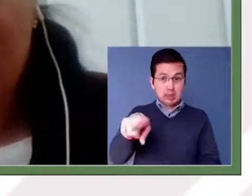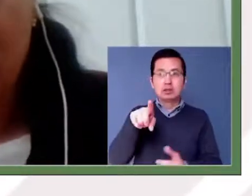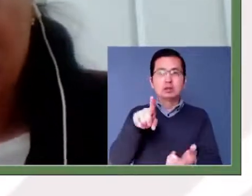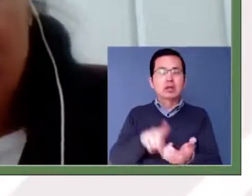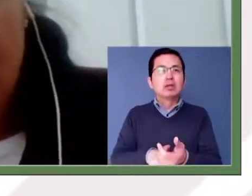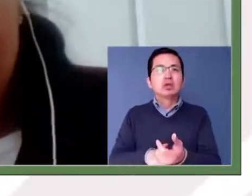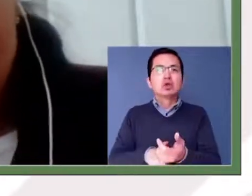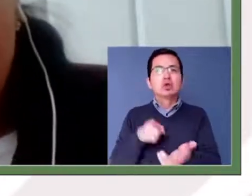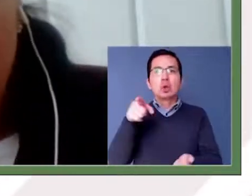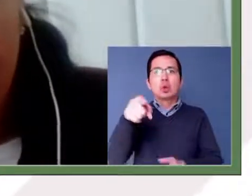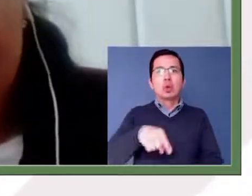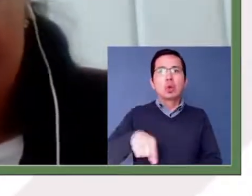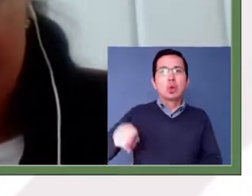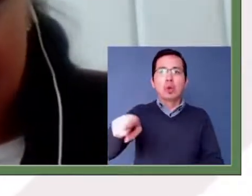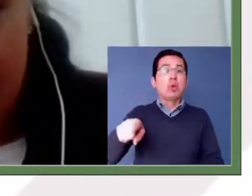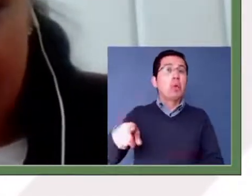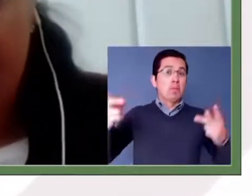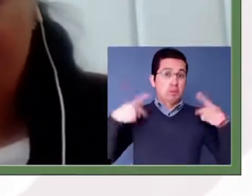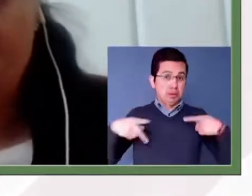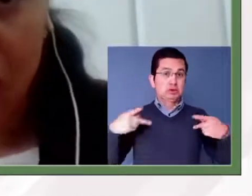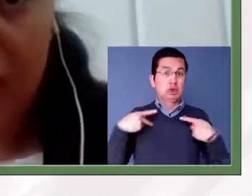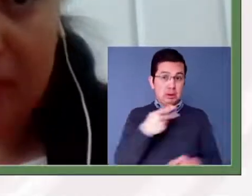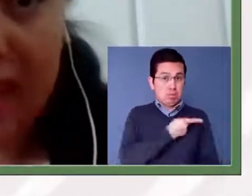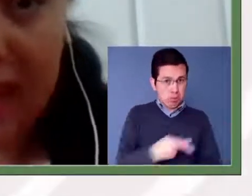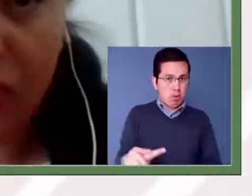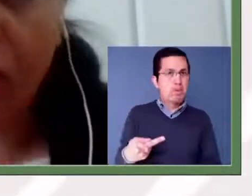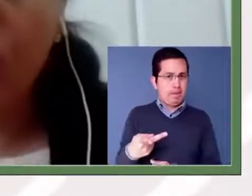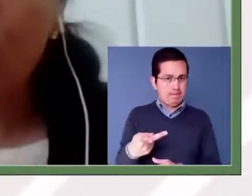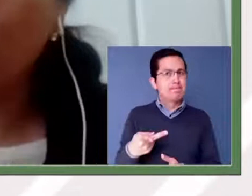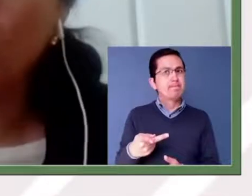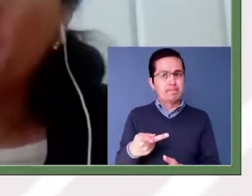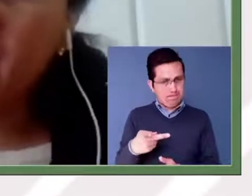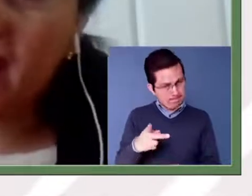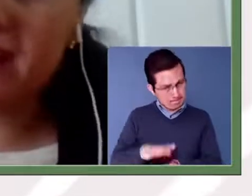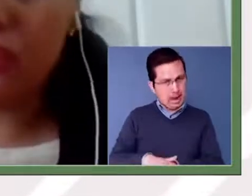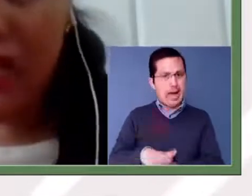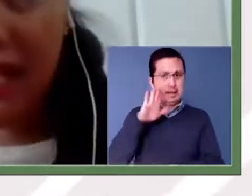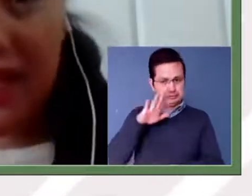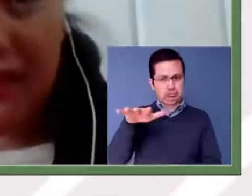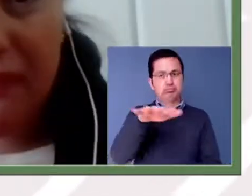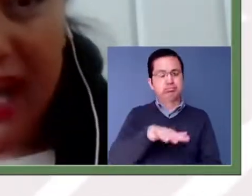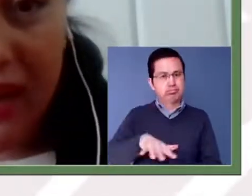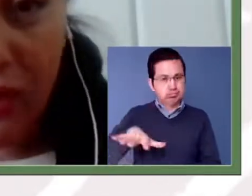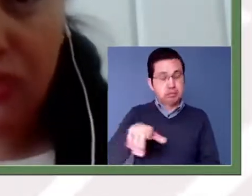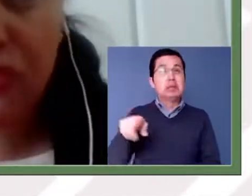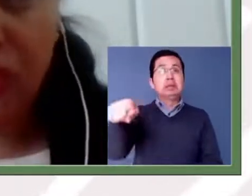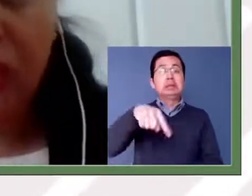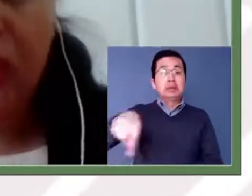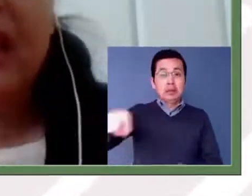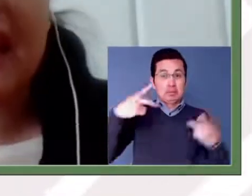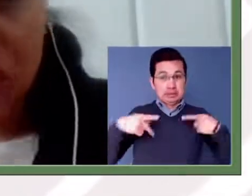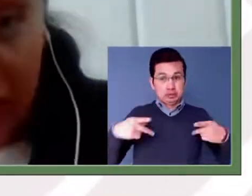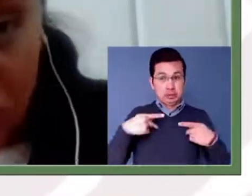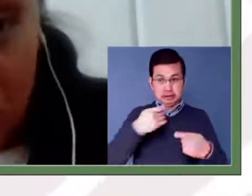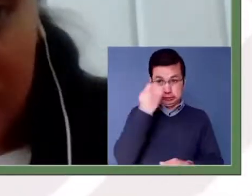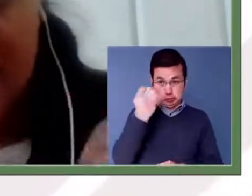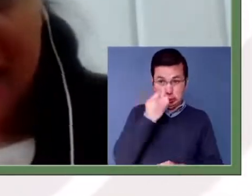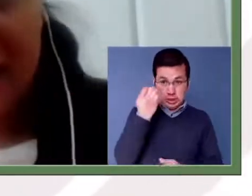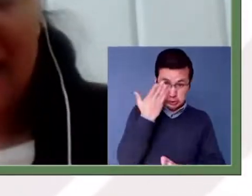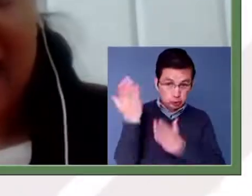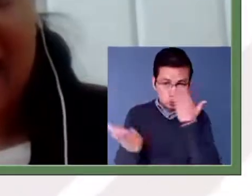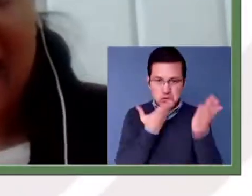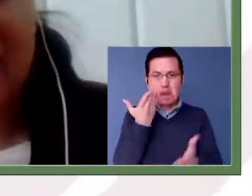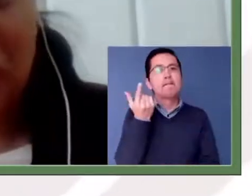proporción de condiciones en pobreza de la Ciudad de México, con niveles de escolaridad bajos, ¿no? Que es lo que nos